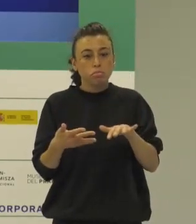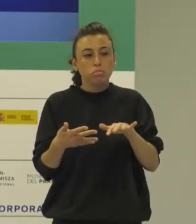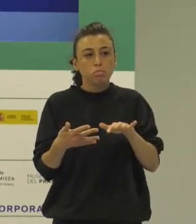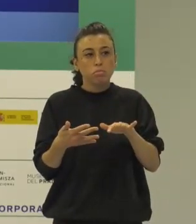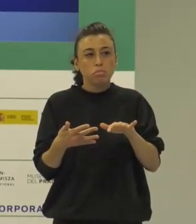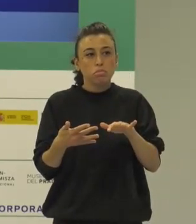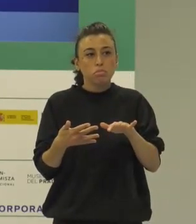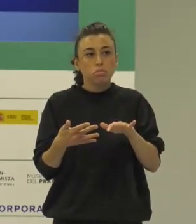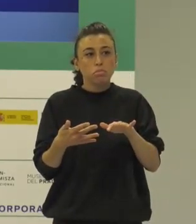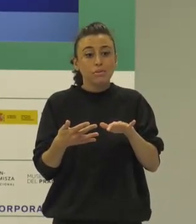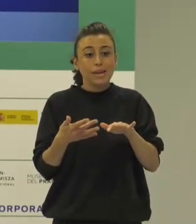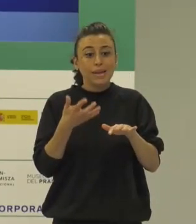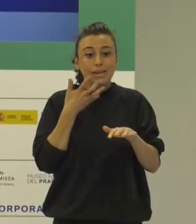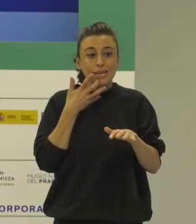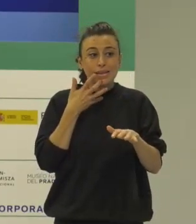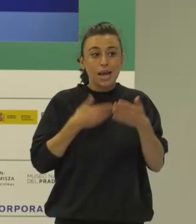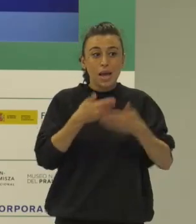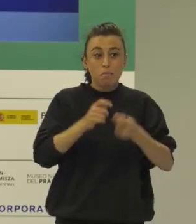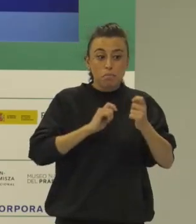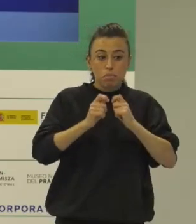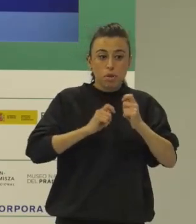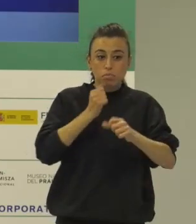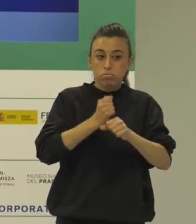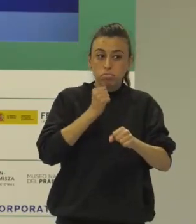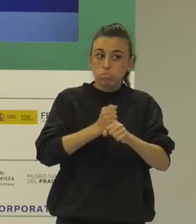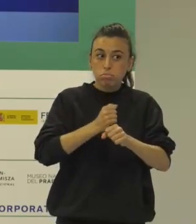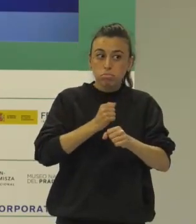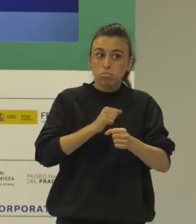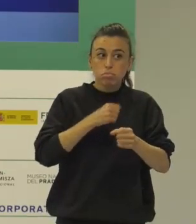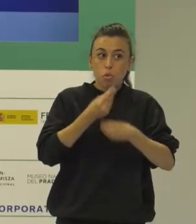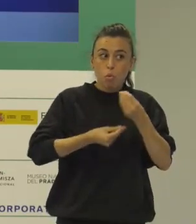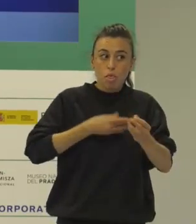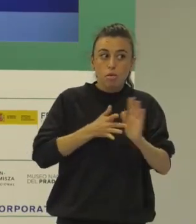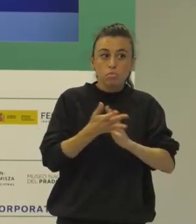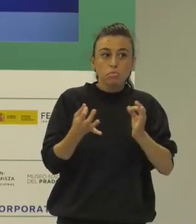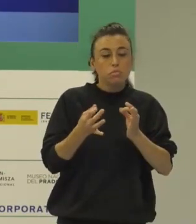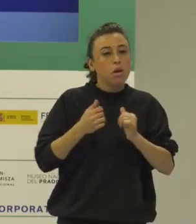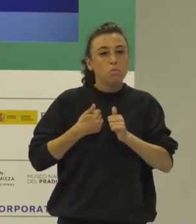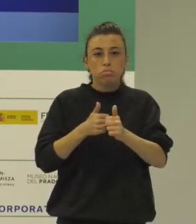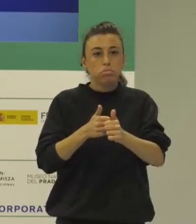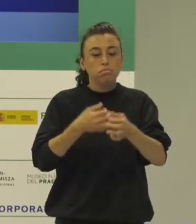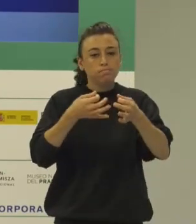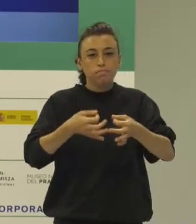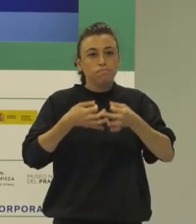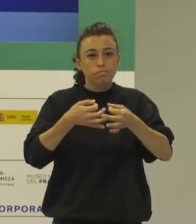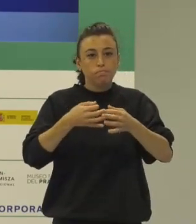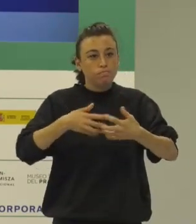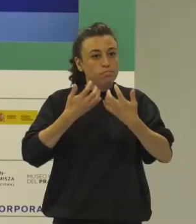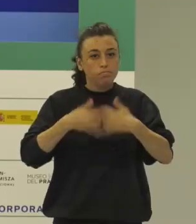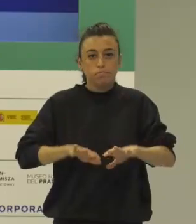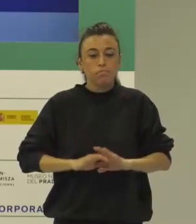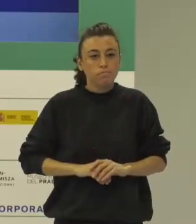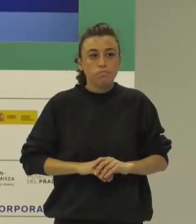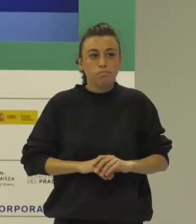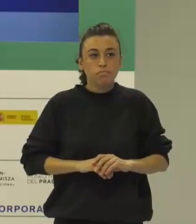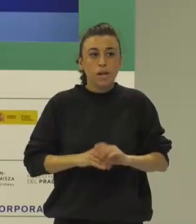implica ser un delincuente, porque estás violando la ley. Eso cambió en el año 2015 cuando llegó Internet. Sí, a la altura de